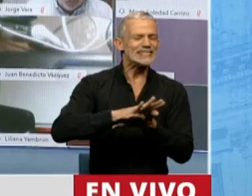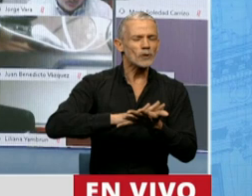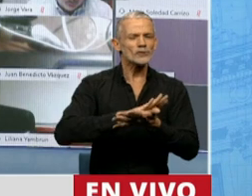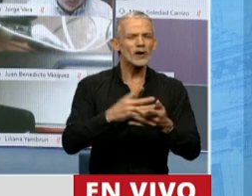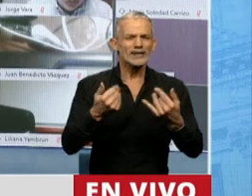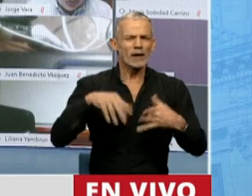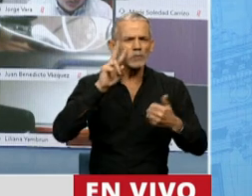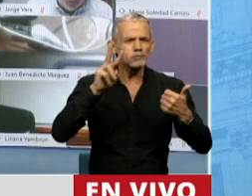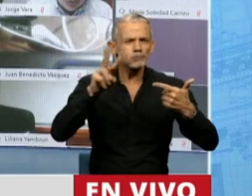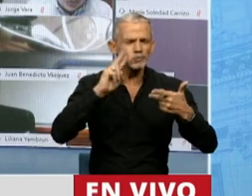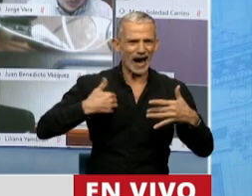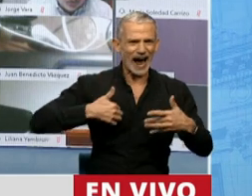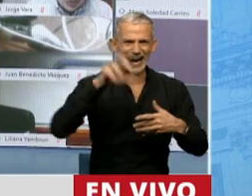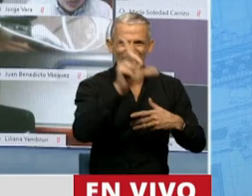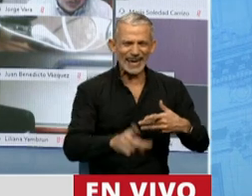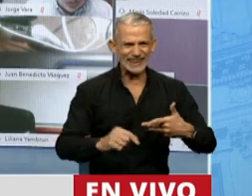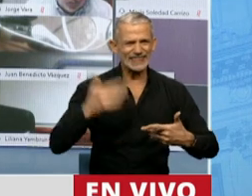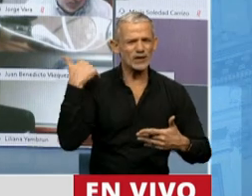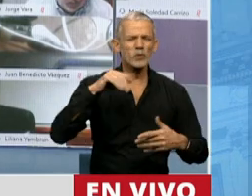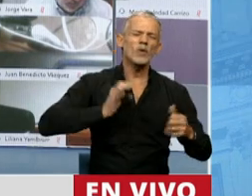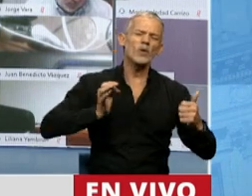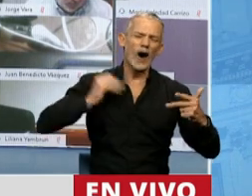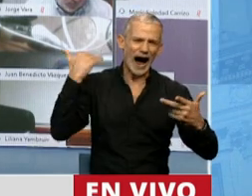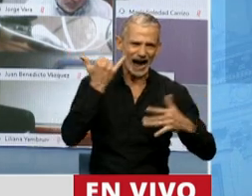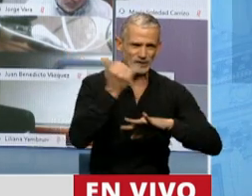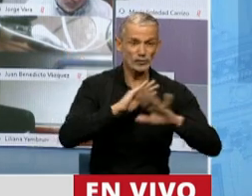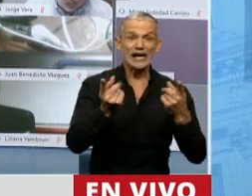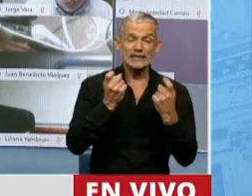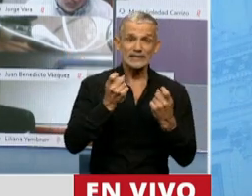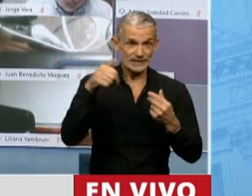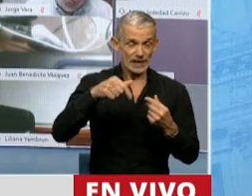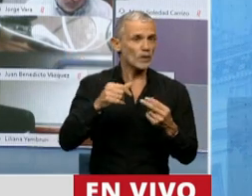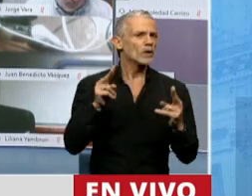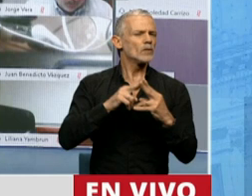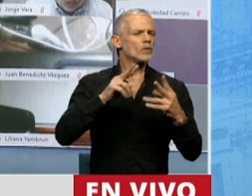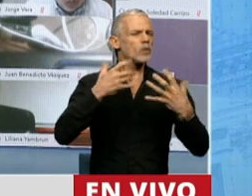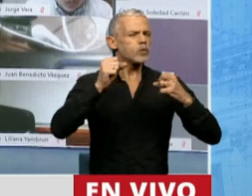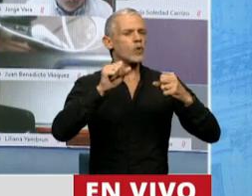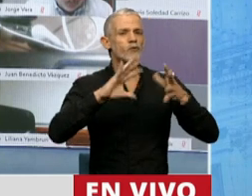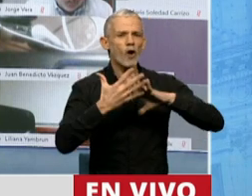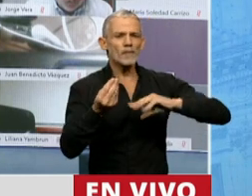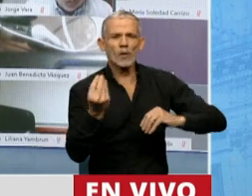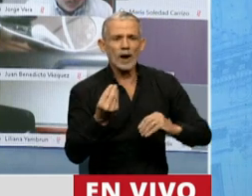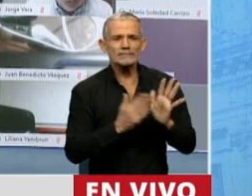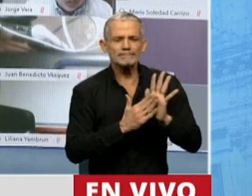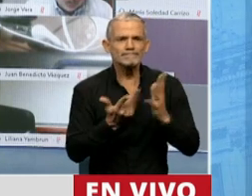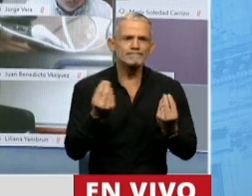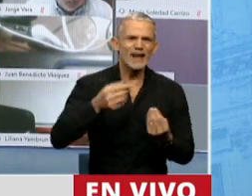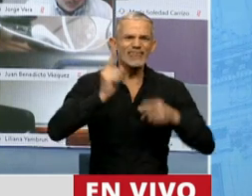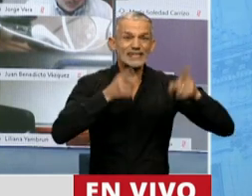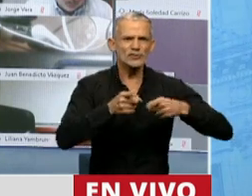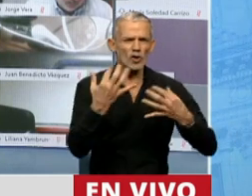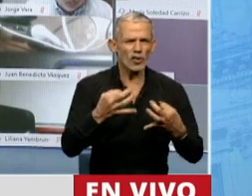hemos visto a lo largo y a lo ancho del Argentina en las últimas décadas necesitamos encontrar un modo de legitimar la toma de